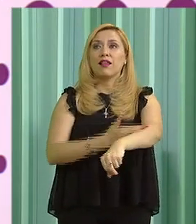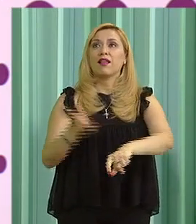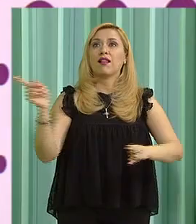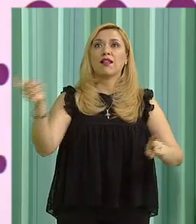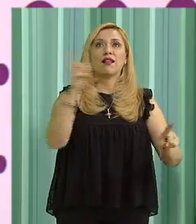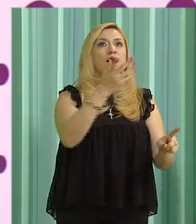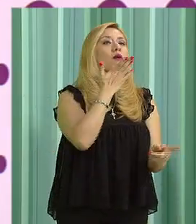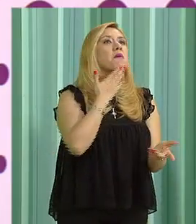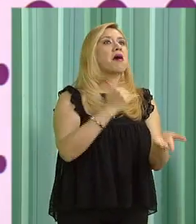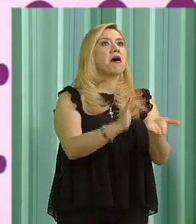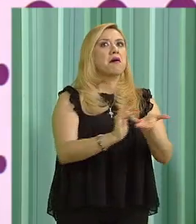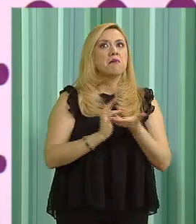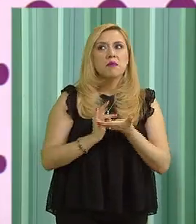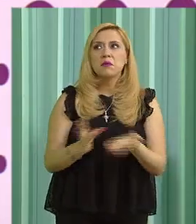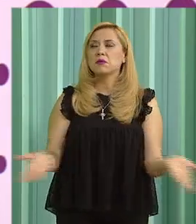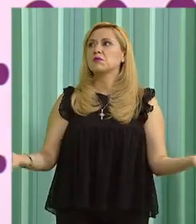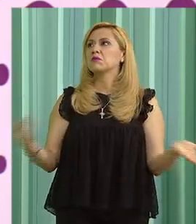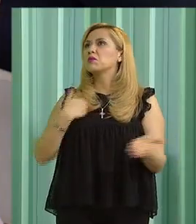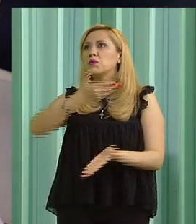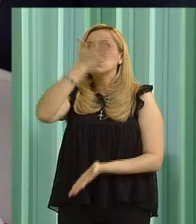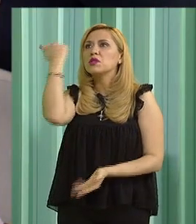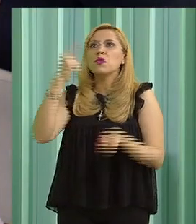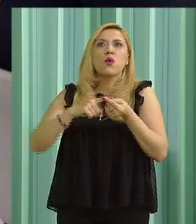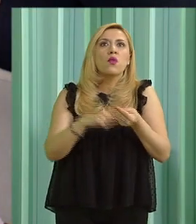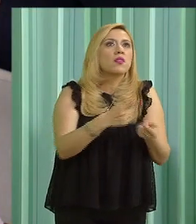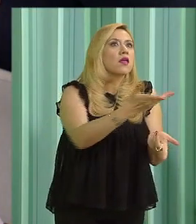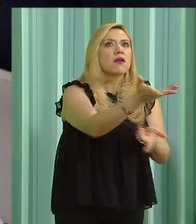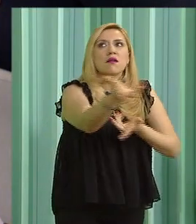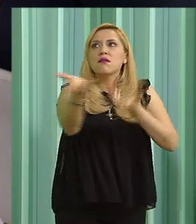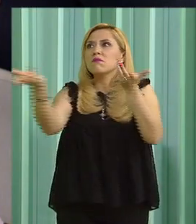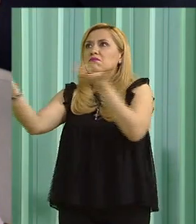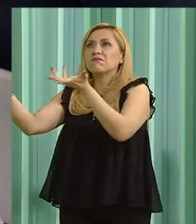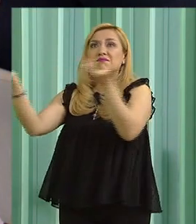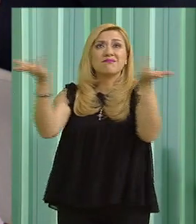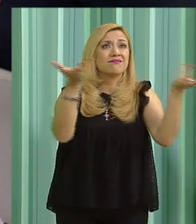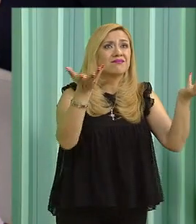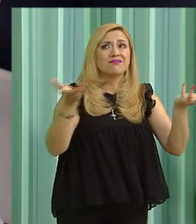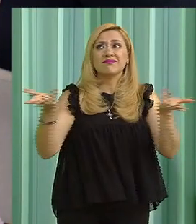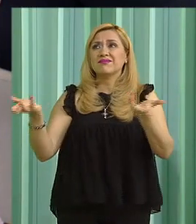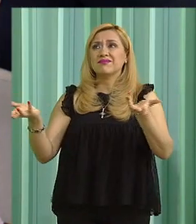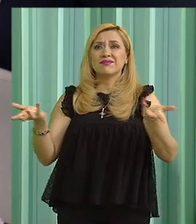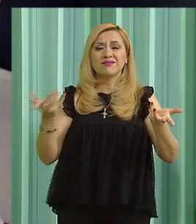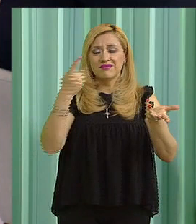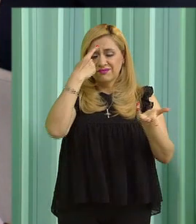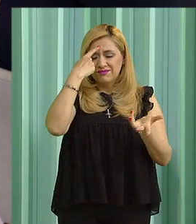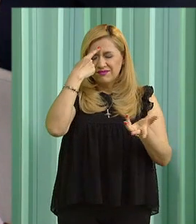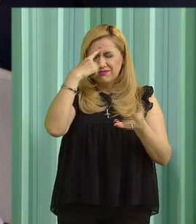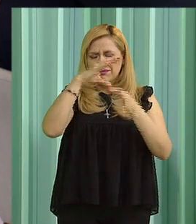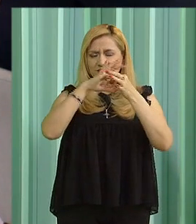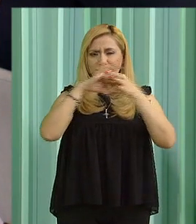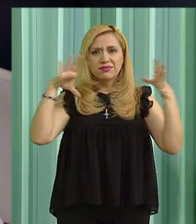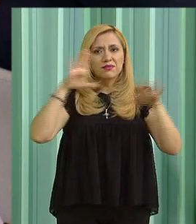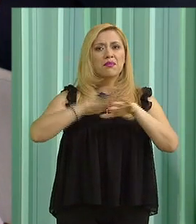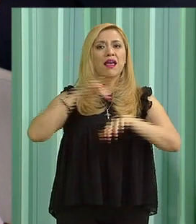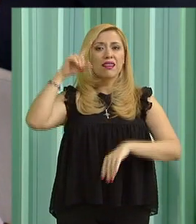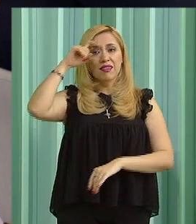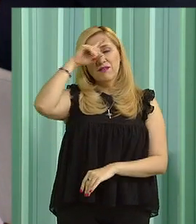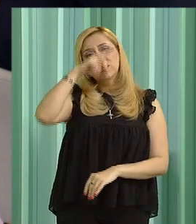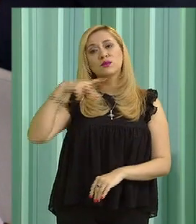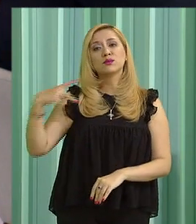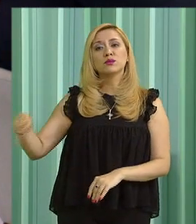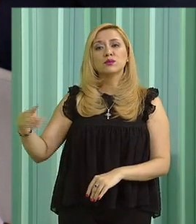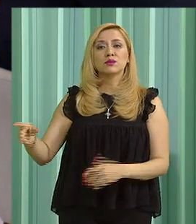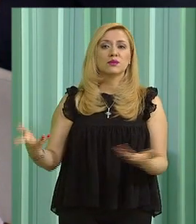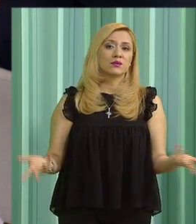de apoyo, no saben con quién acudir, ¿no? Entonces, pues sí es como todo esto complejiza mucho la situación